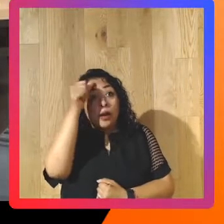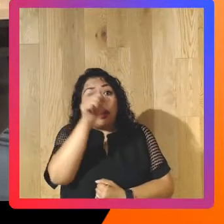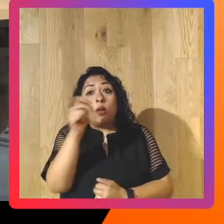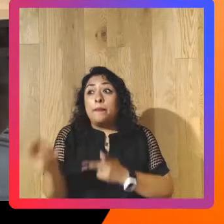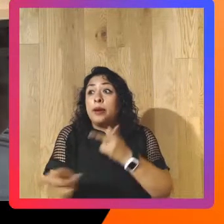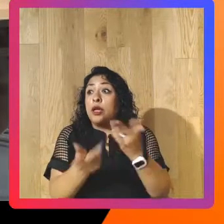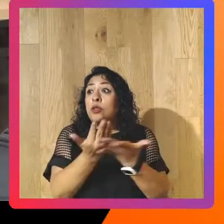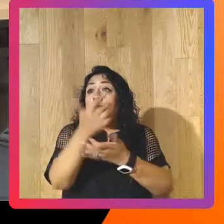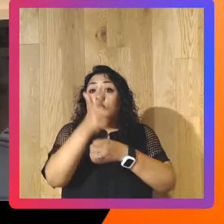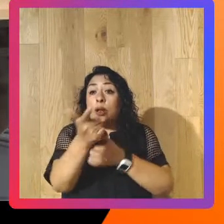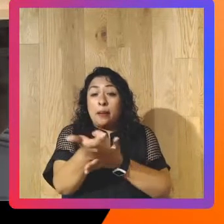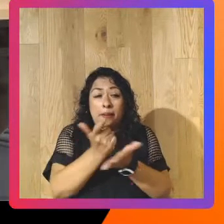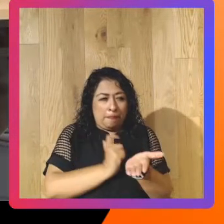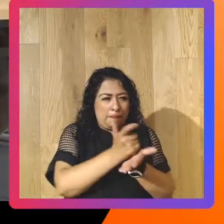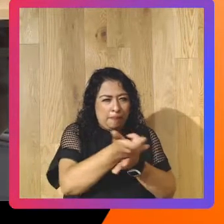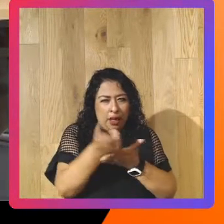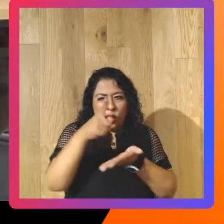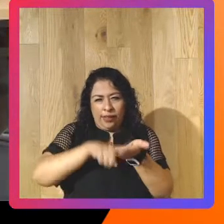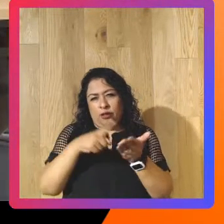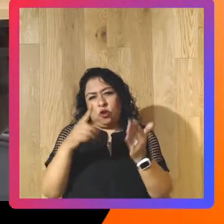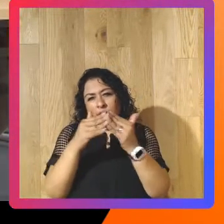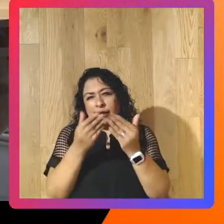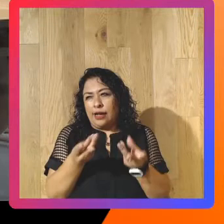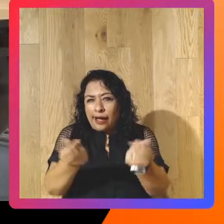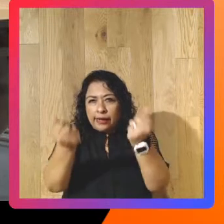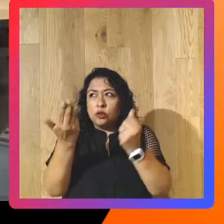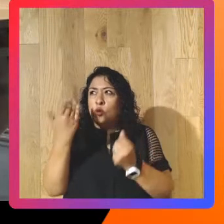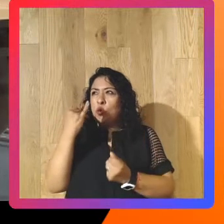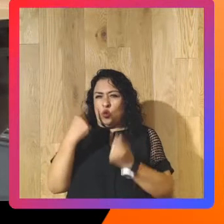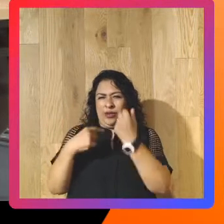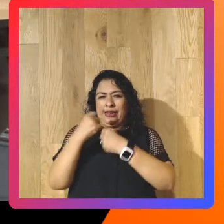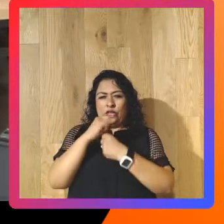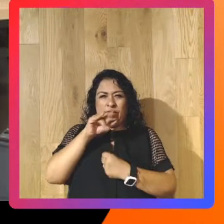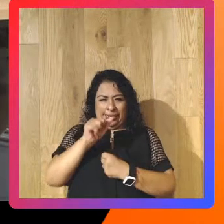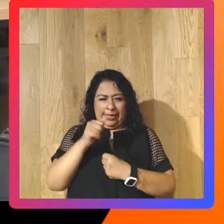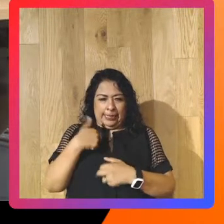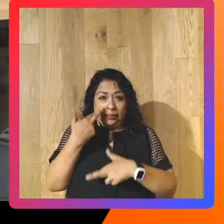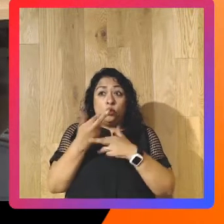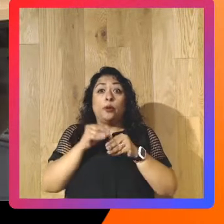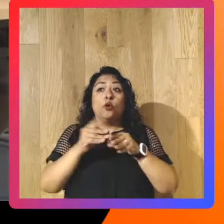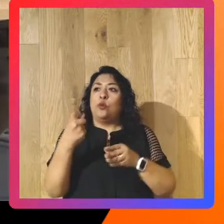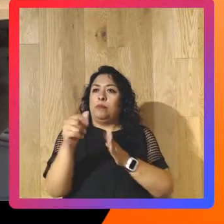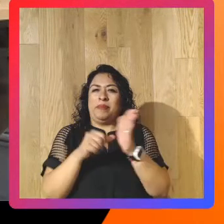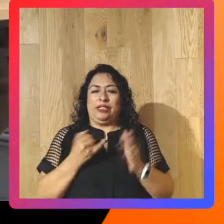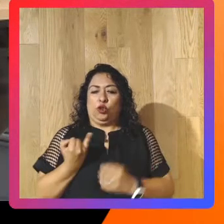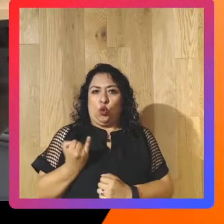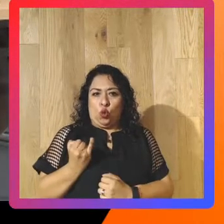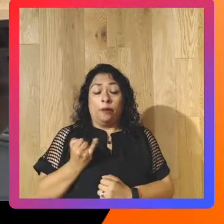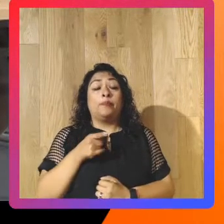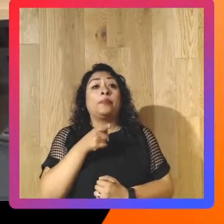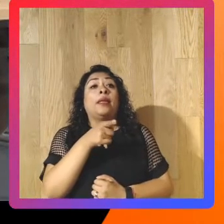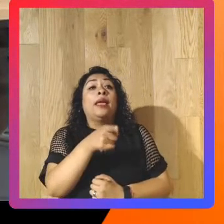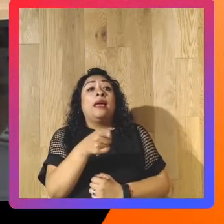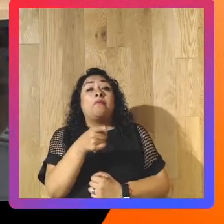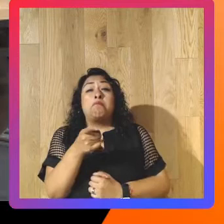Encuesta Nacional de Ingresos y Gastos en los Hogares realizada por el INEGI el año pasado y publicada el mes pasado en julio, el